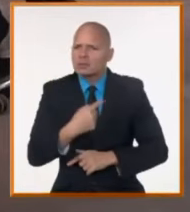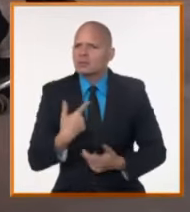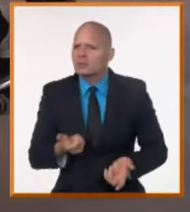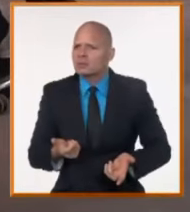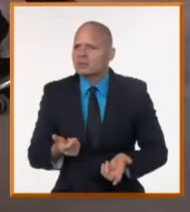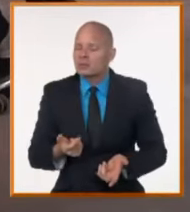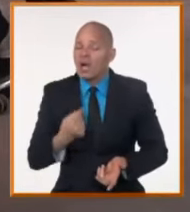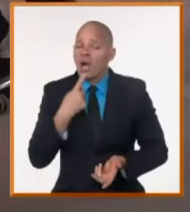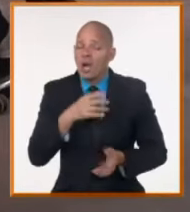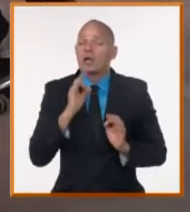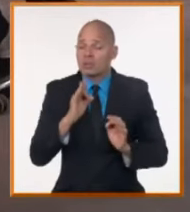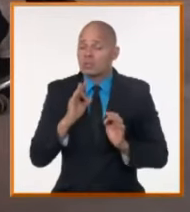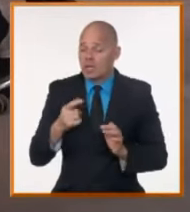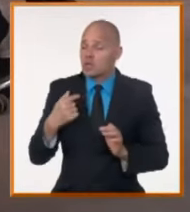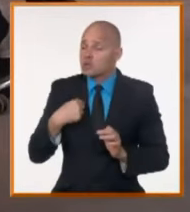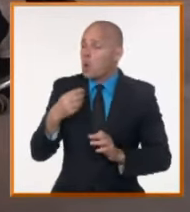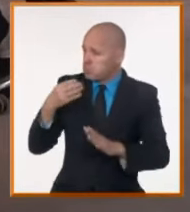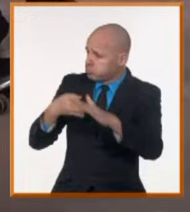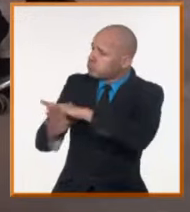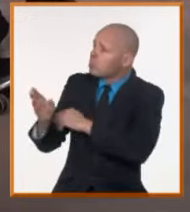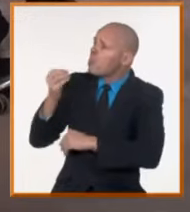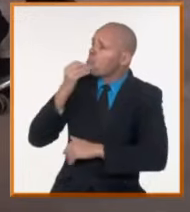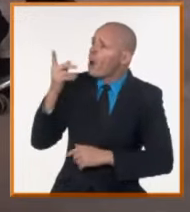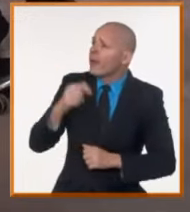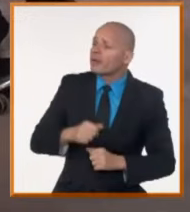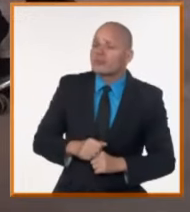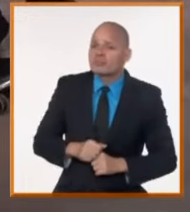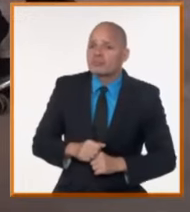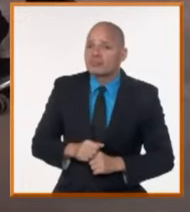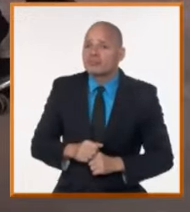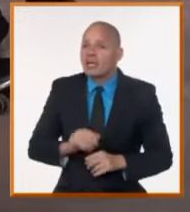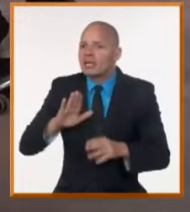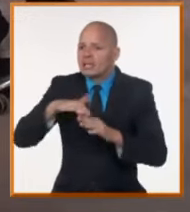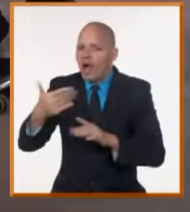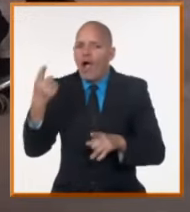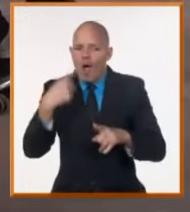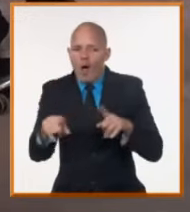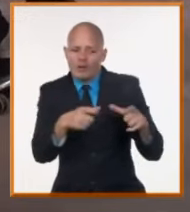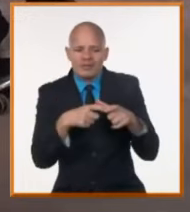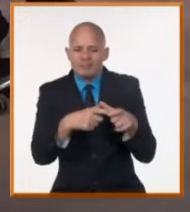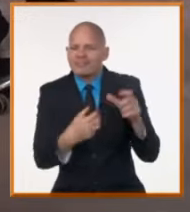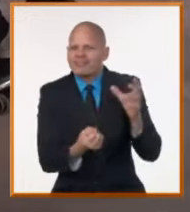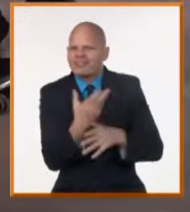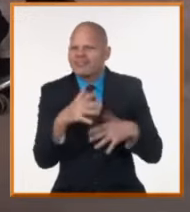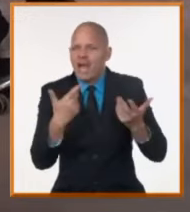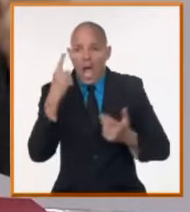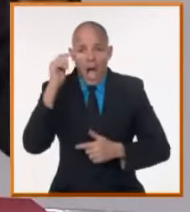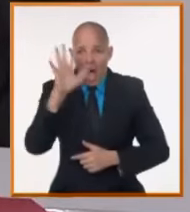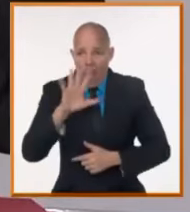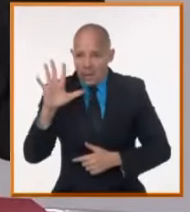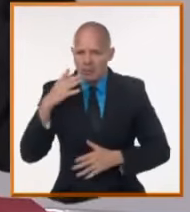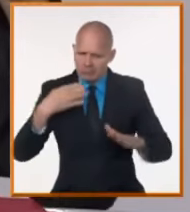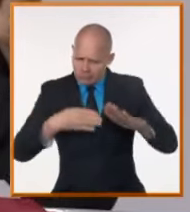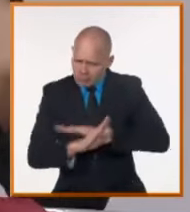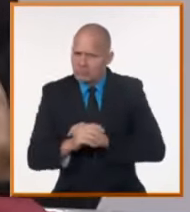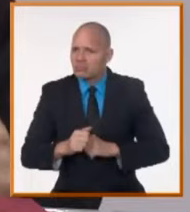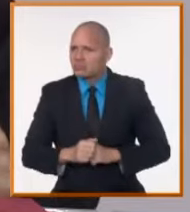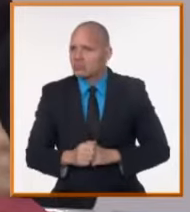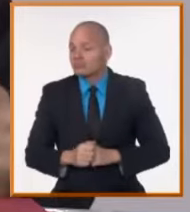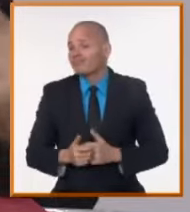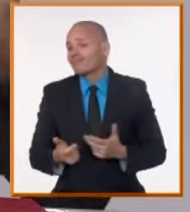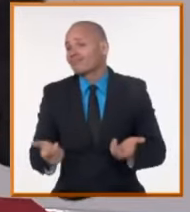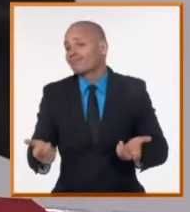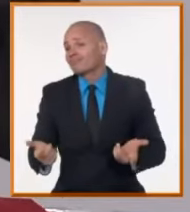por la providencia. Así lo había dicho Thomas Jefferson en una carta a James Madison en 1809. Vamos a